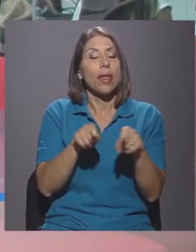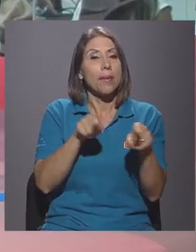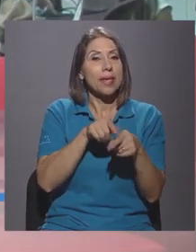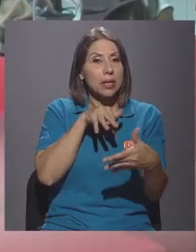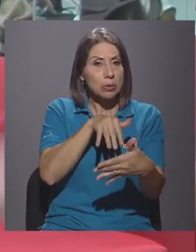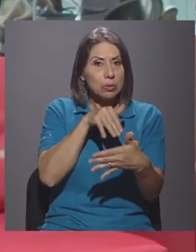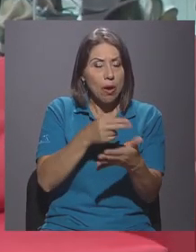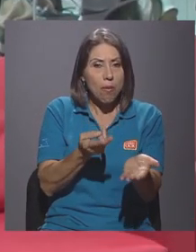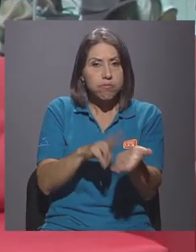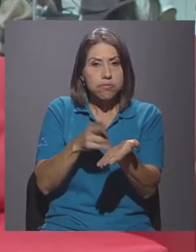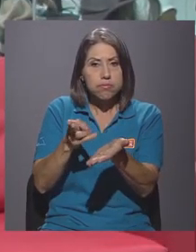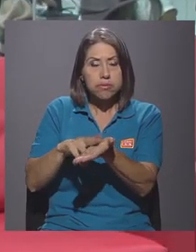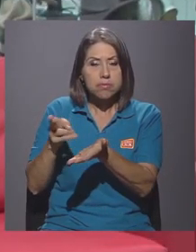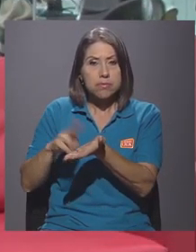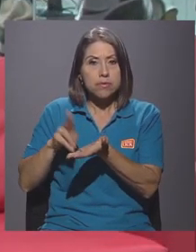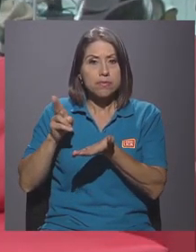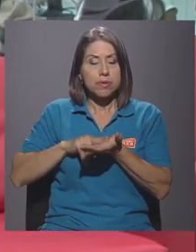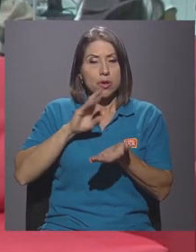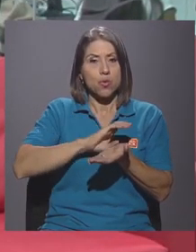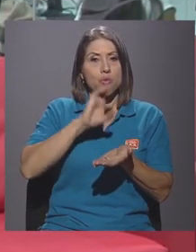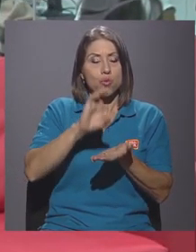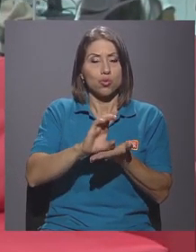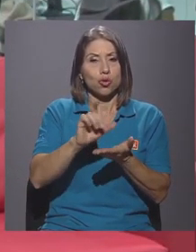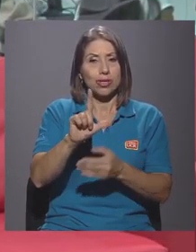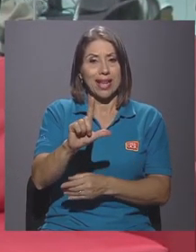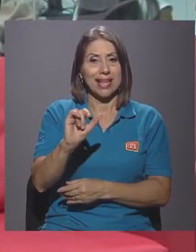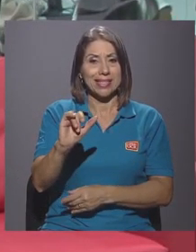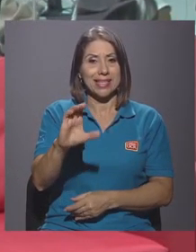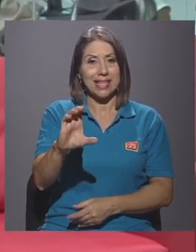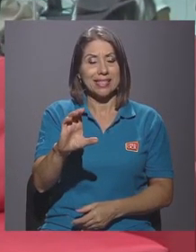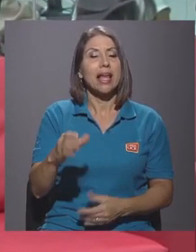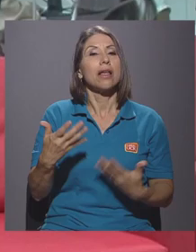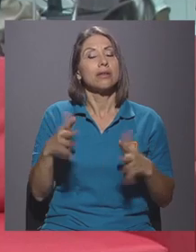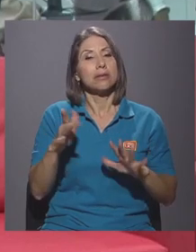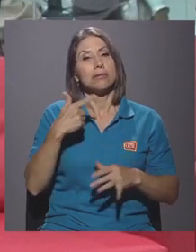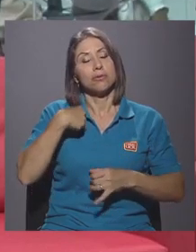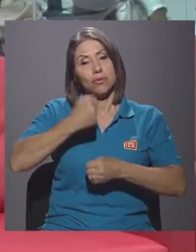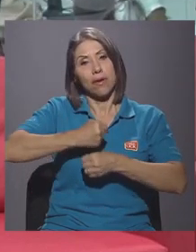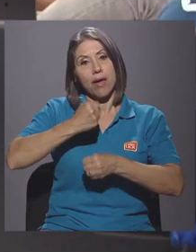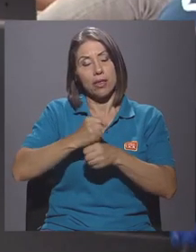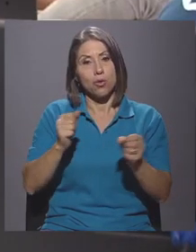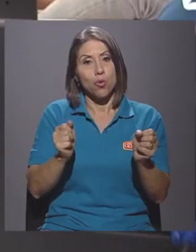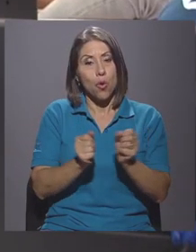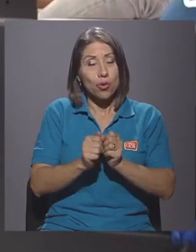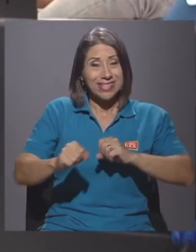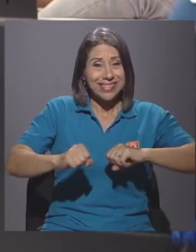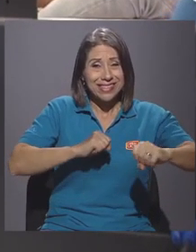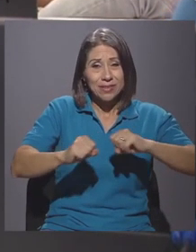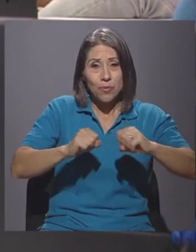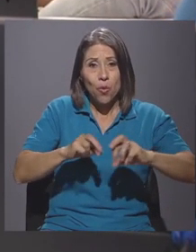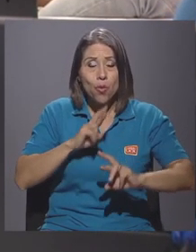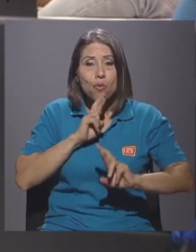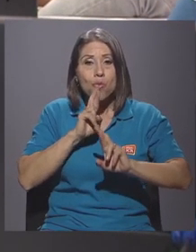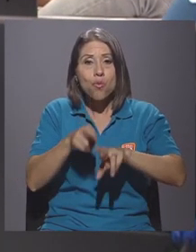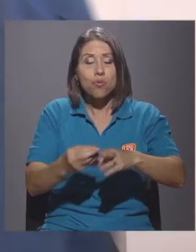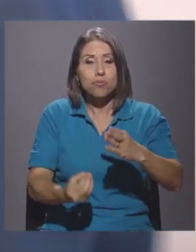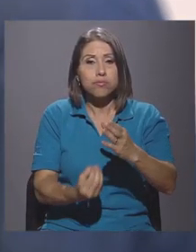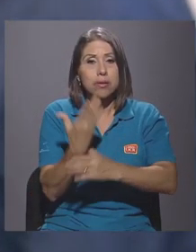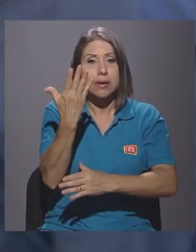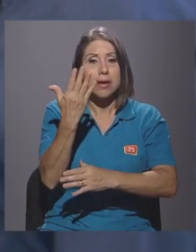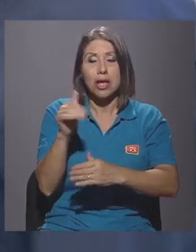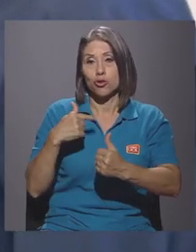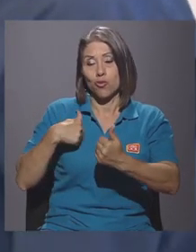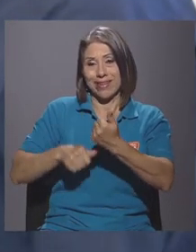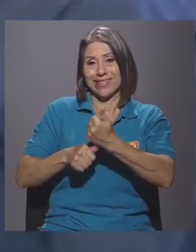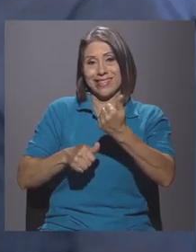la licenciatura. Y he venido trabajando en la parte de sismología volcánica como asistente en la Red Sismológica